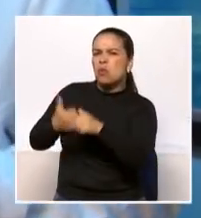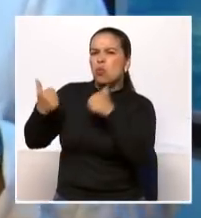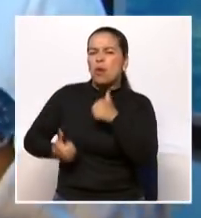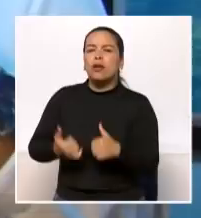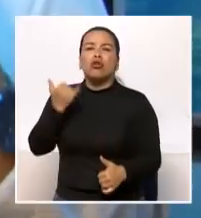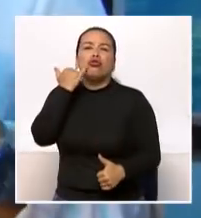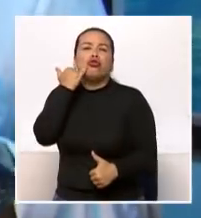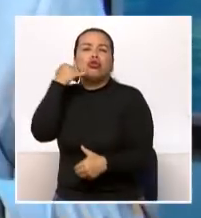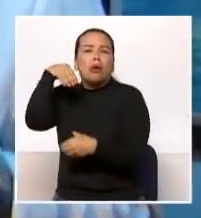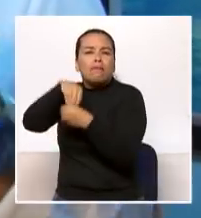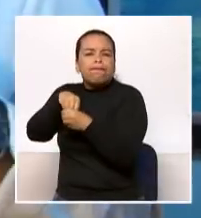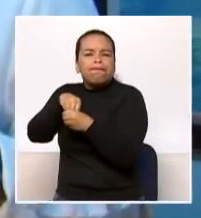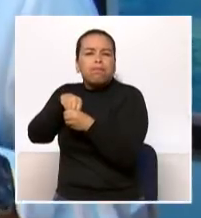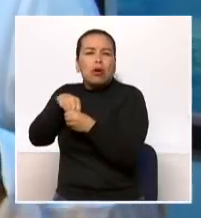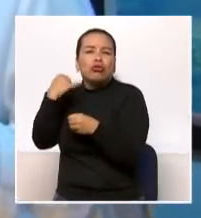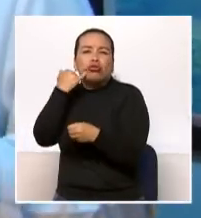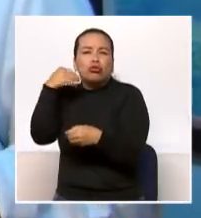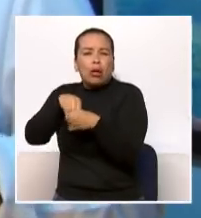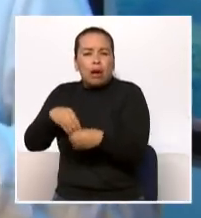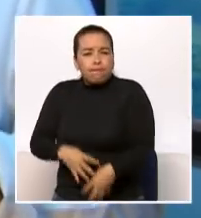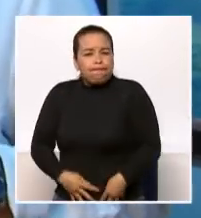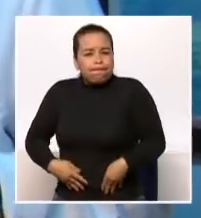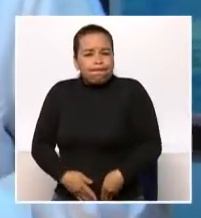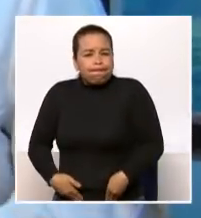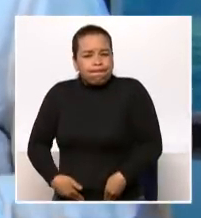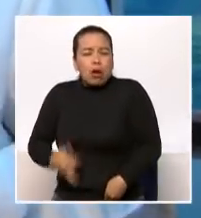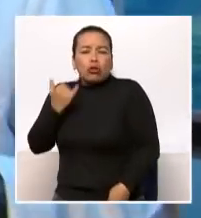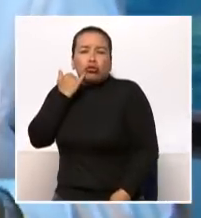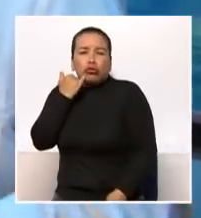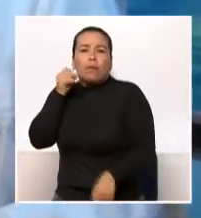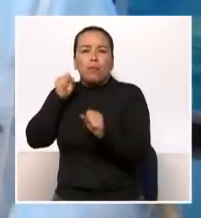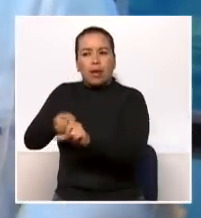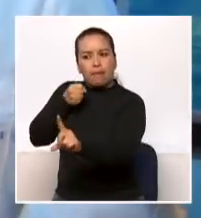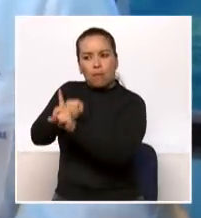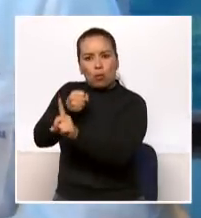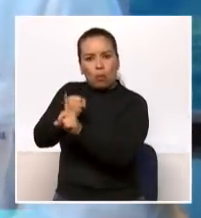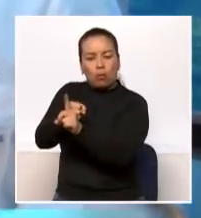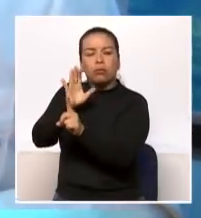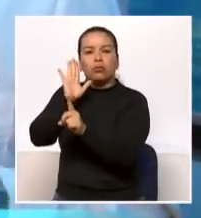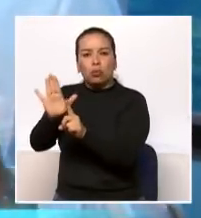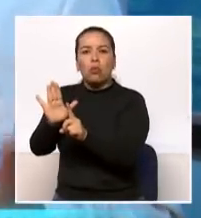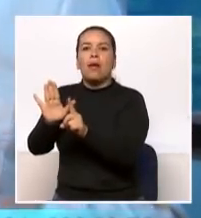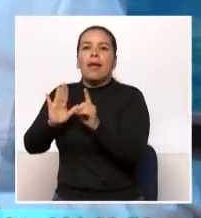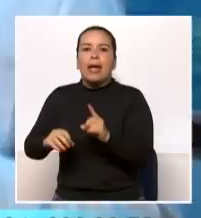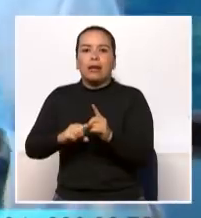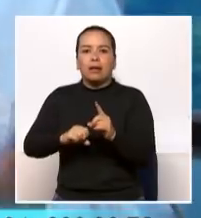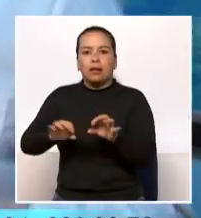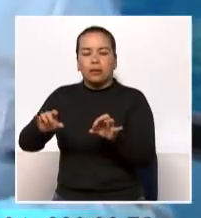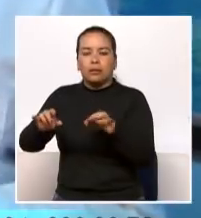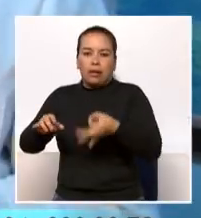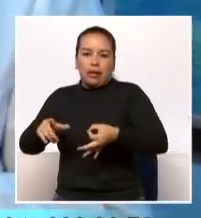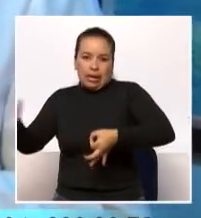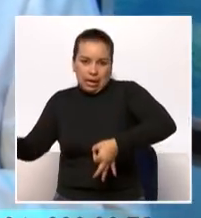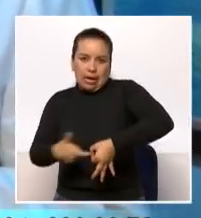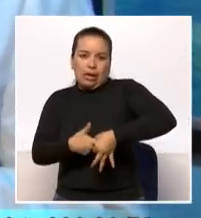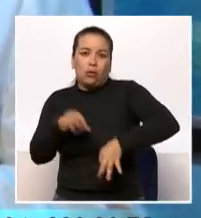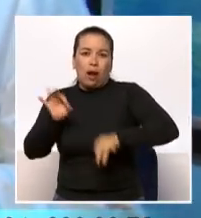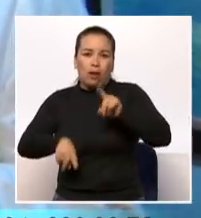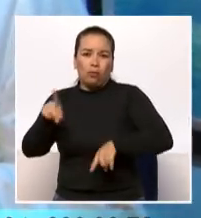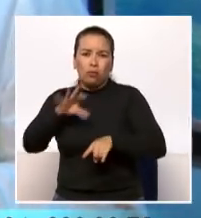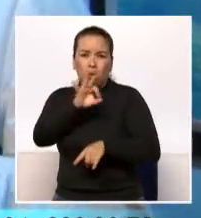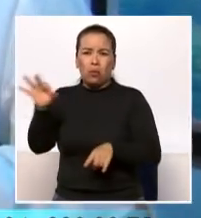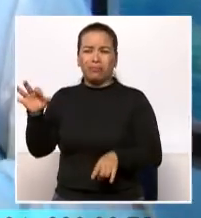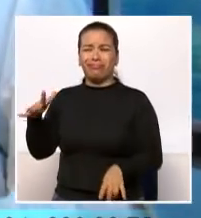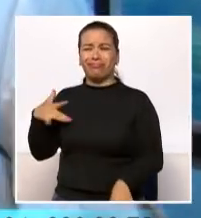¿Sí? Al observar la vejiga, indirectamente en el hombre podemos valorar la próstata en un examen transabdominal, no transrectal, que para muchos hombres es